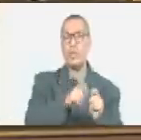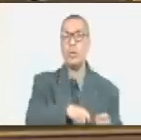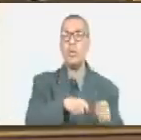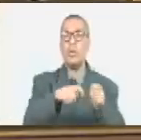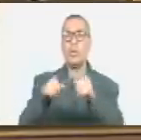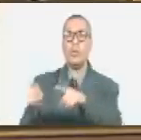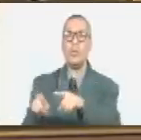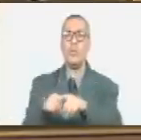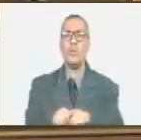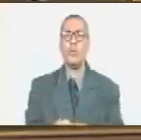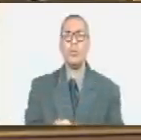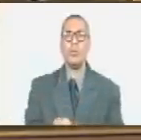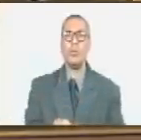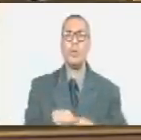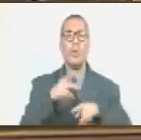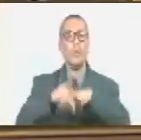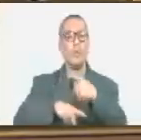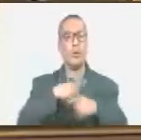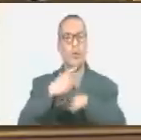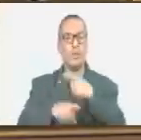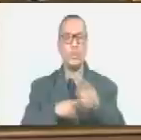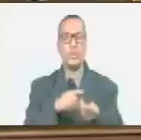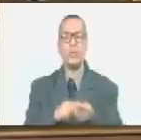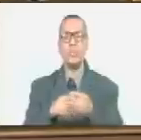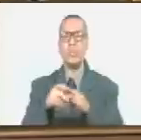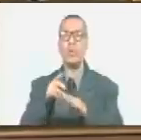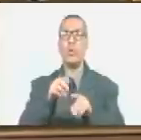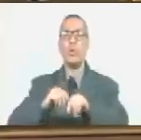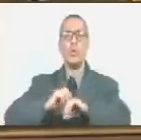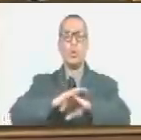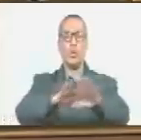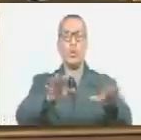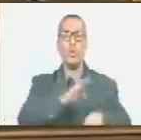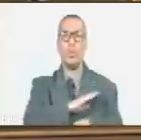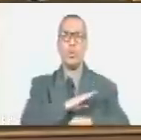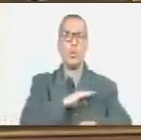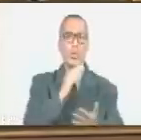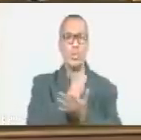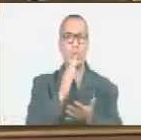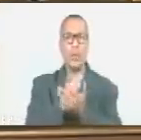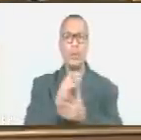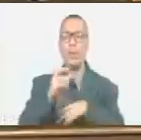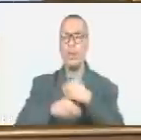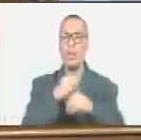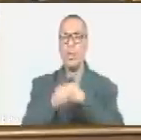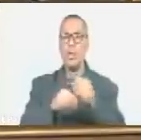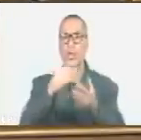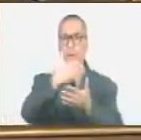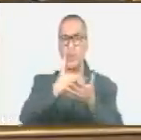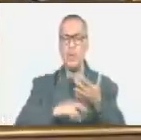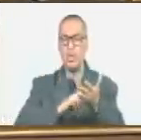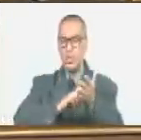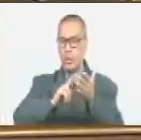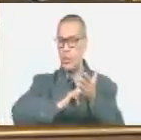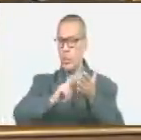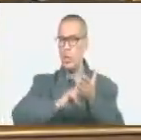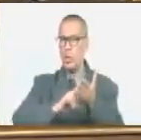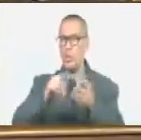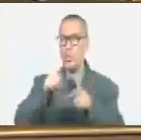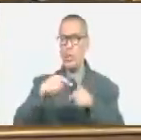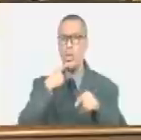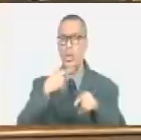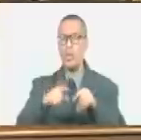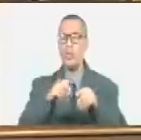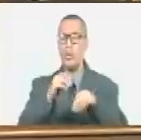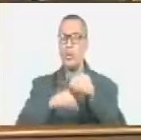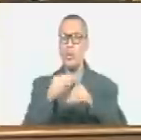trasladadas al proceso de extinción de dominio, siempre que cumplan con los requisitos de validez exigidos por la